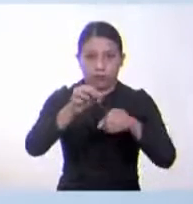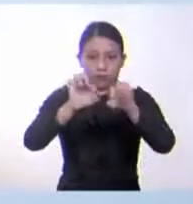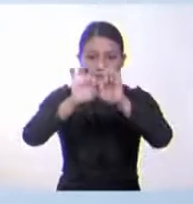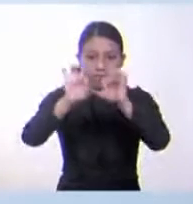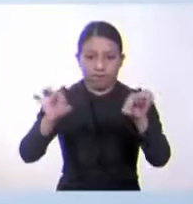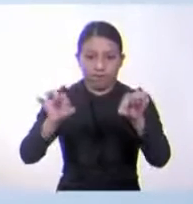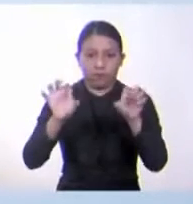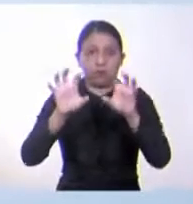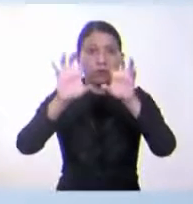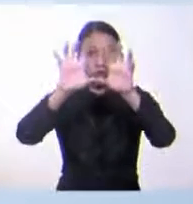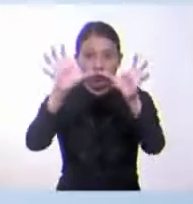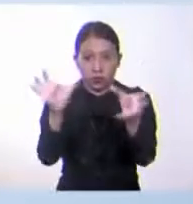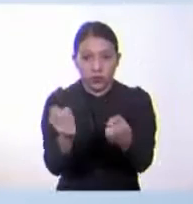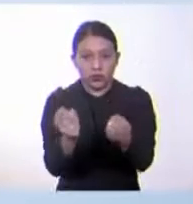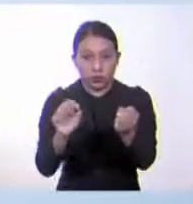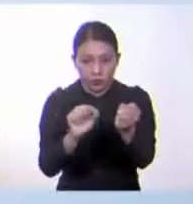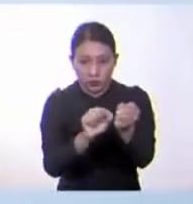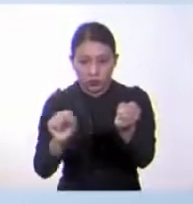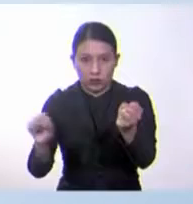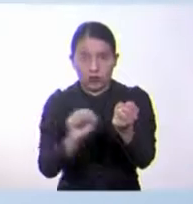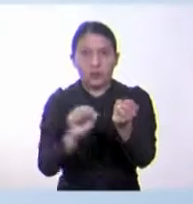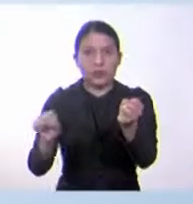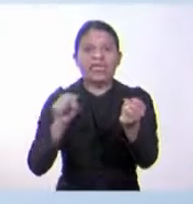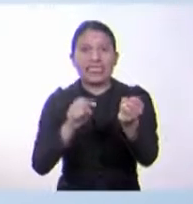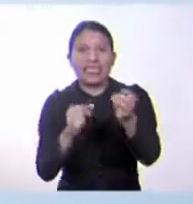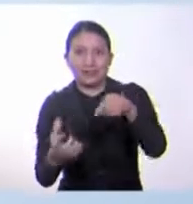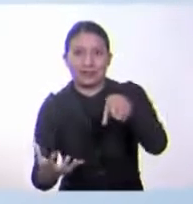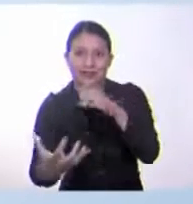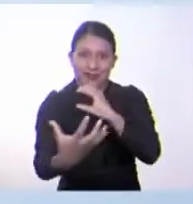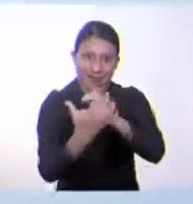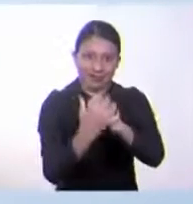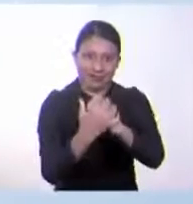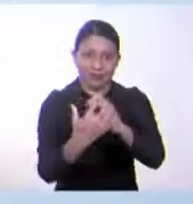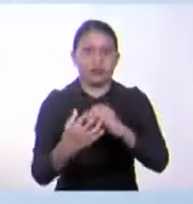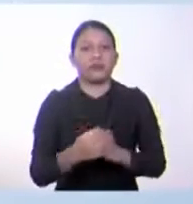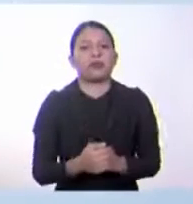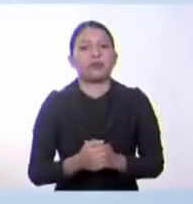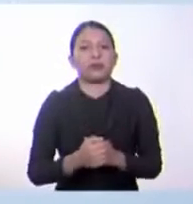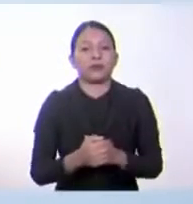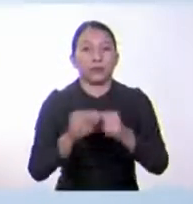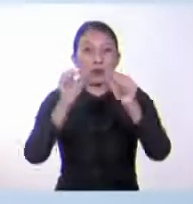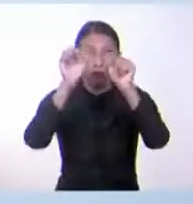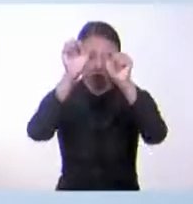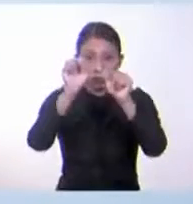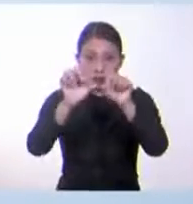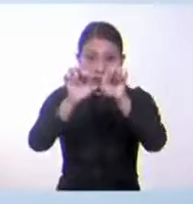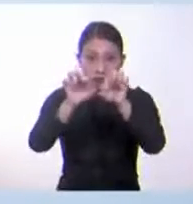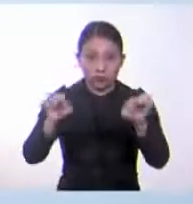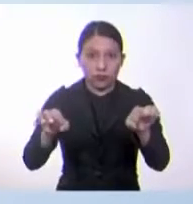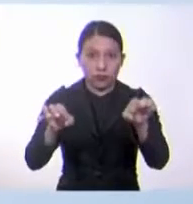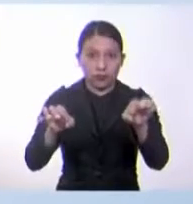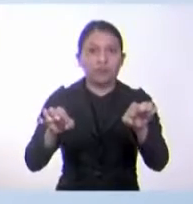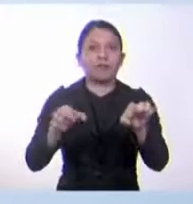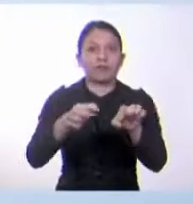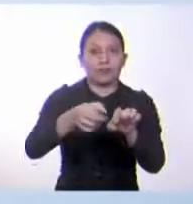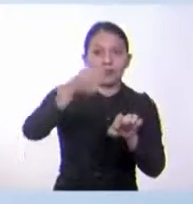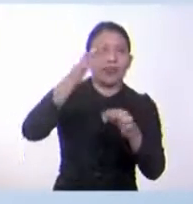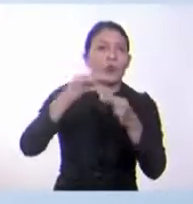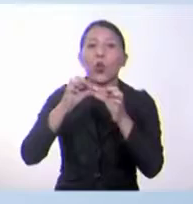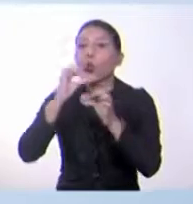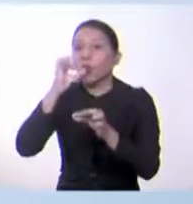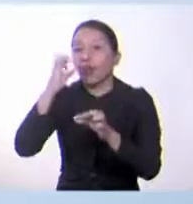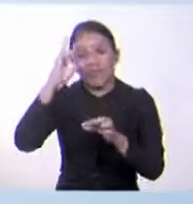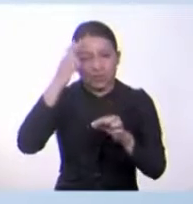botella representan los sacos pulmonares o los pulmones. Las dos pajillas representan cada una